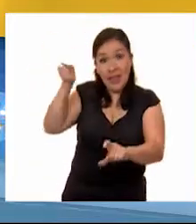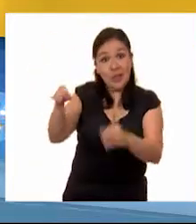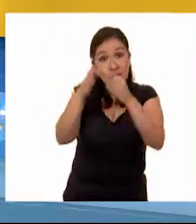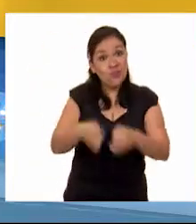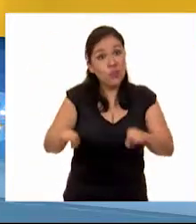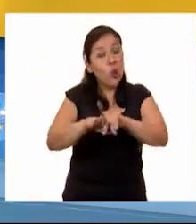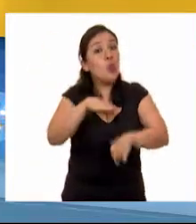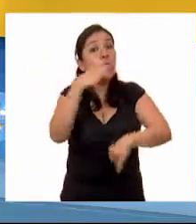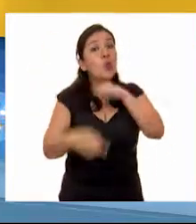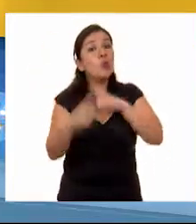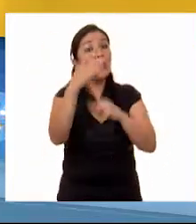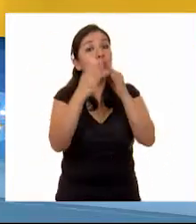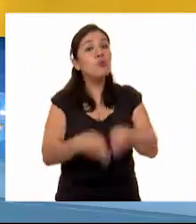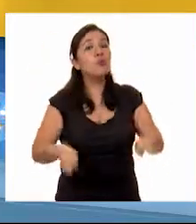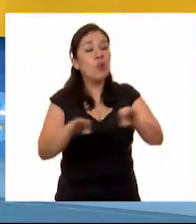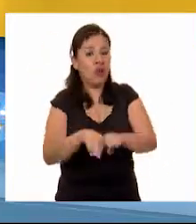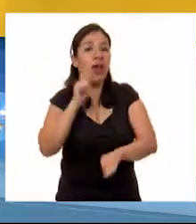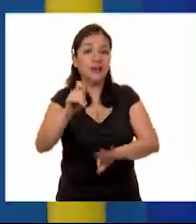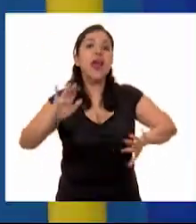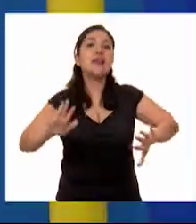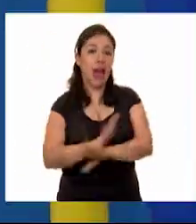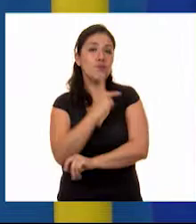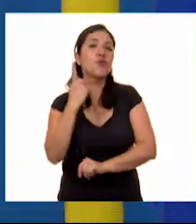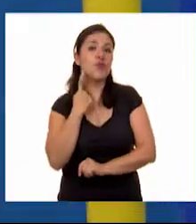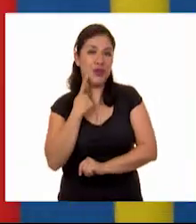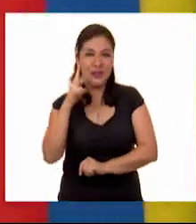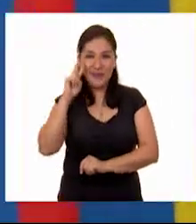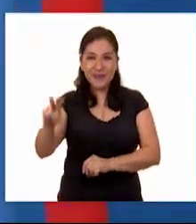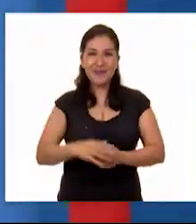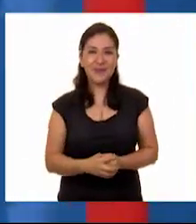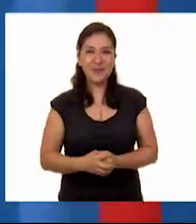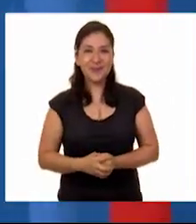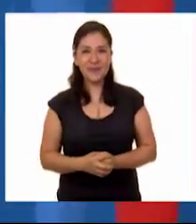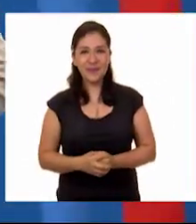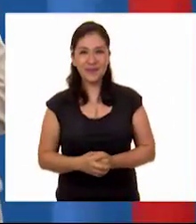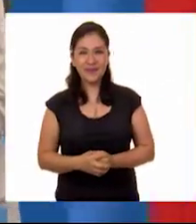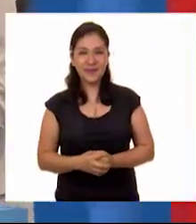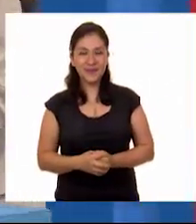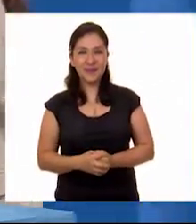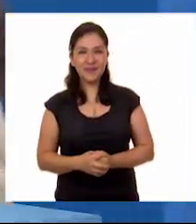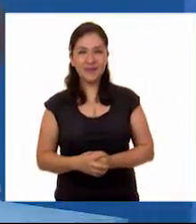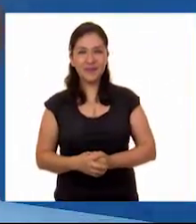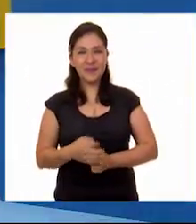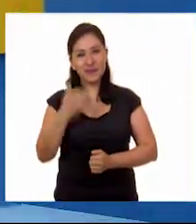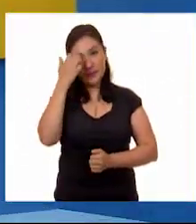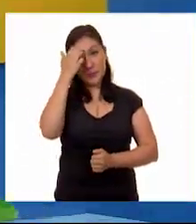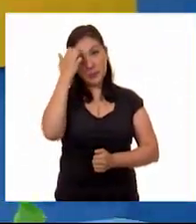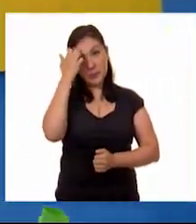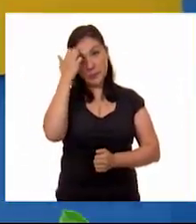el último punto, la alternancia en el poder. ¿Me ayudas, Jenny? Claro que sí. Voy para allá.